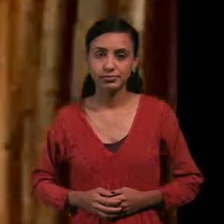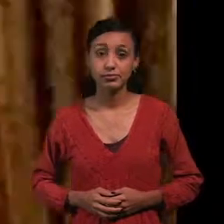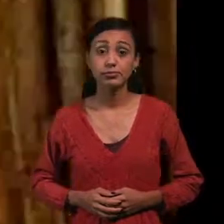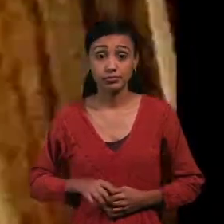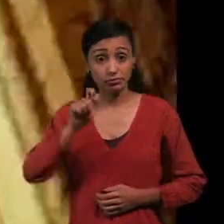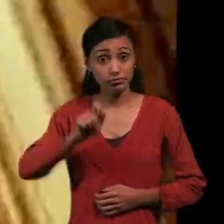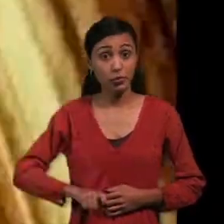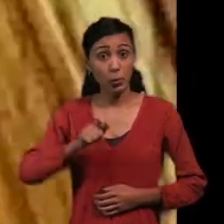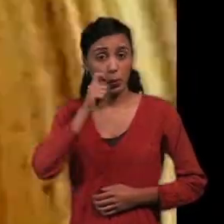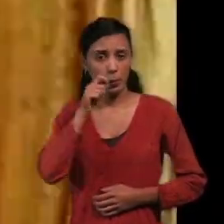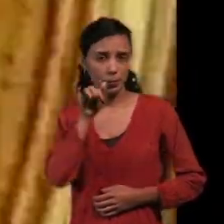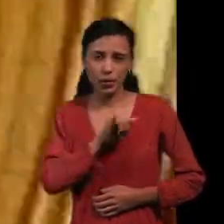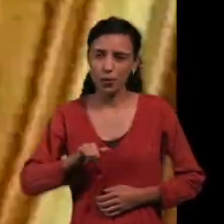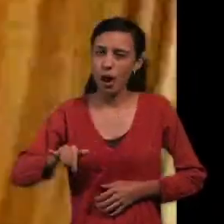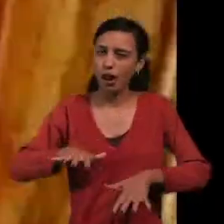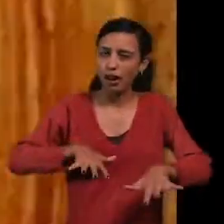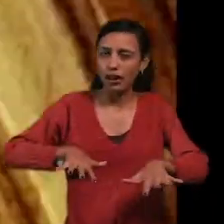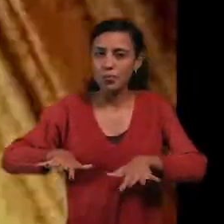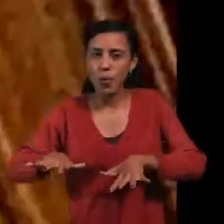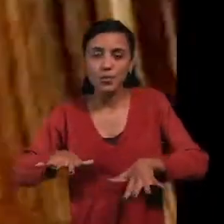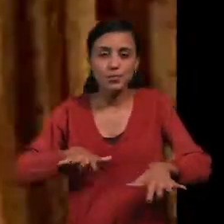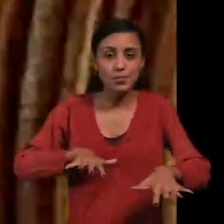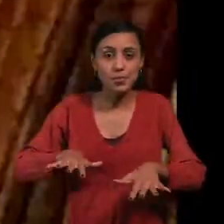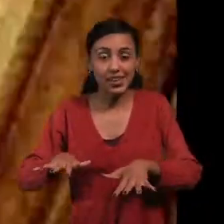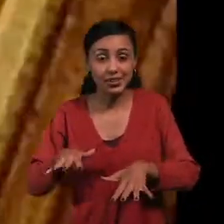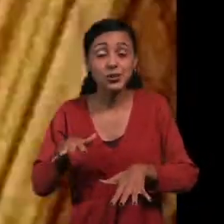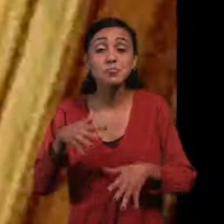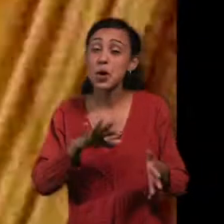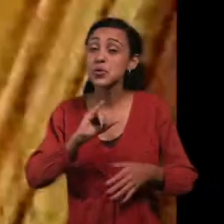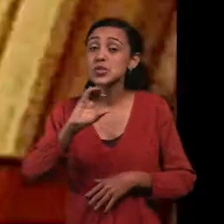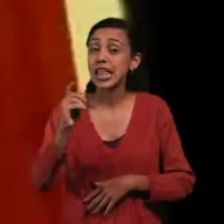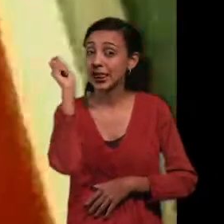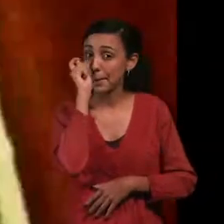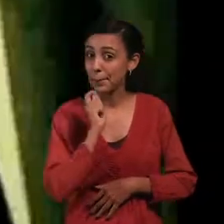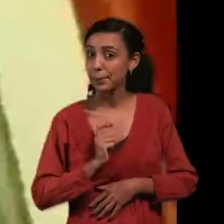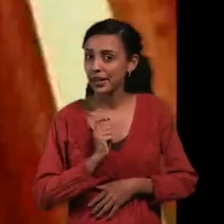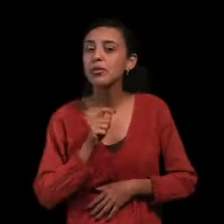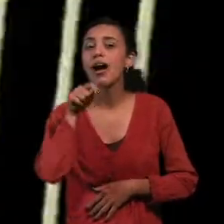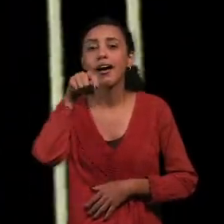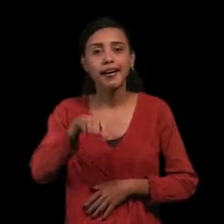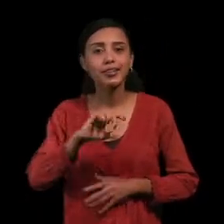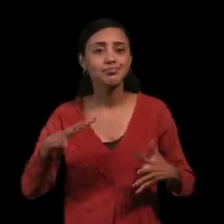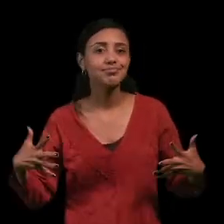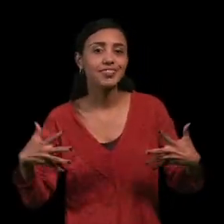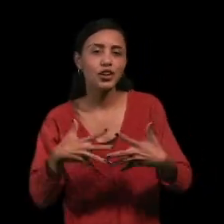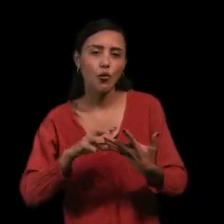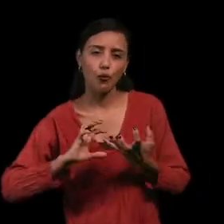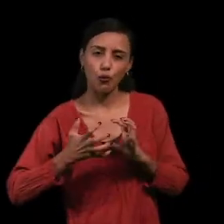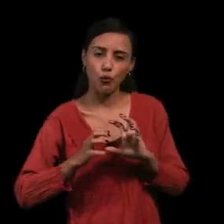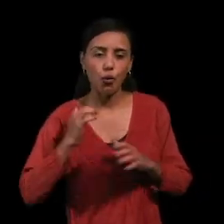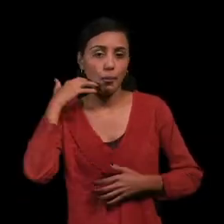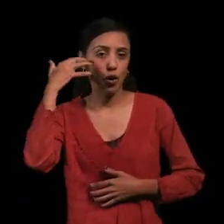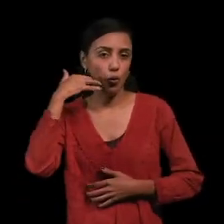McLaren fue un poeta del movimiento. En su vasta obra de cerca de 60 películas, experimentó con la relación entre forma,